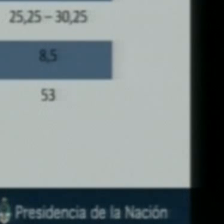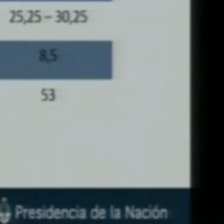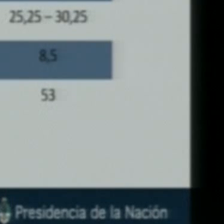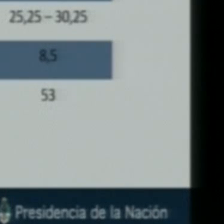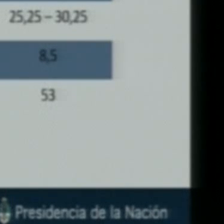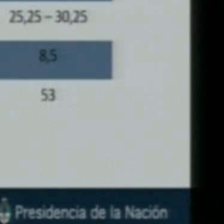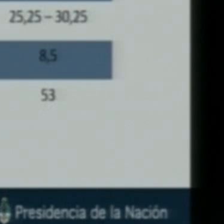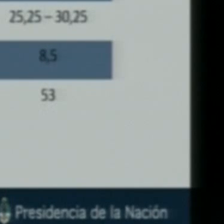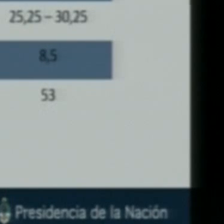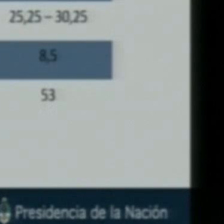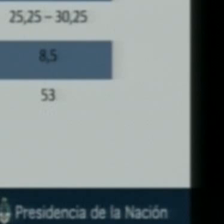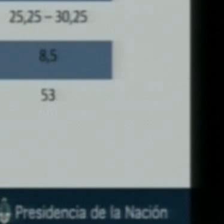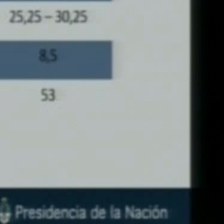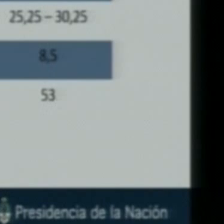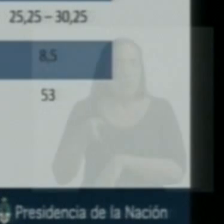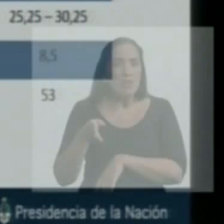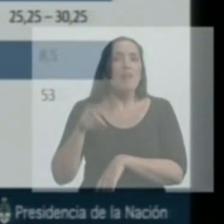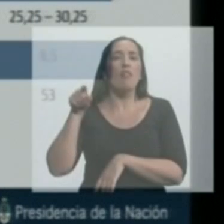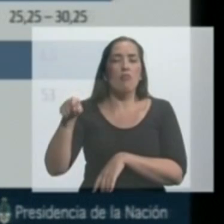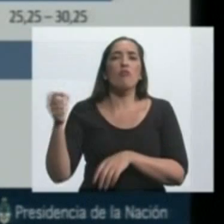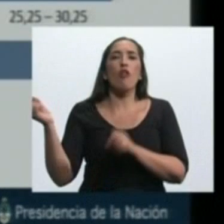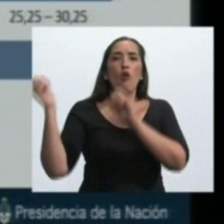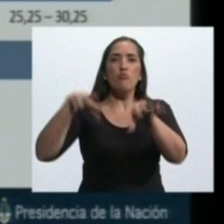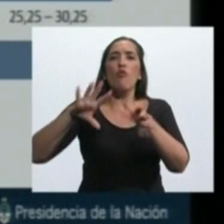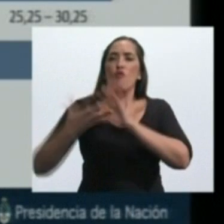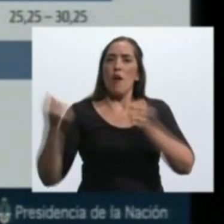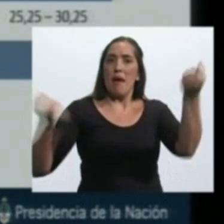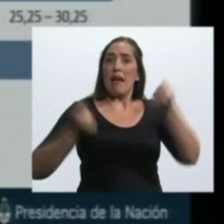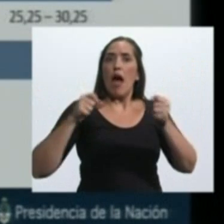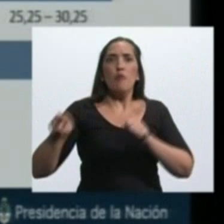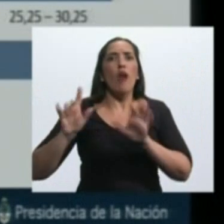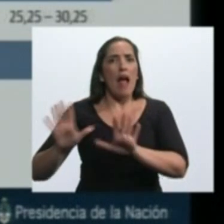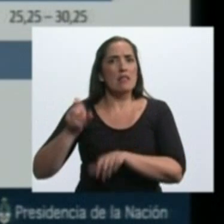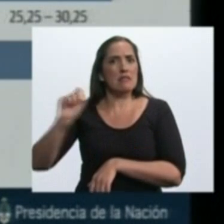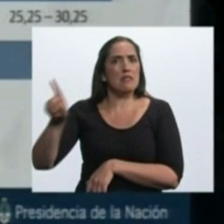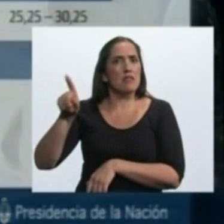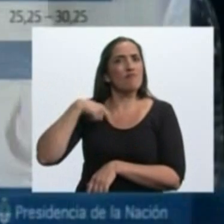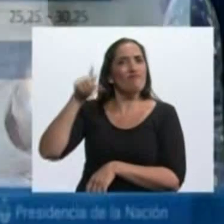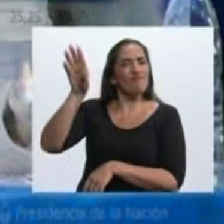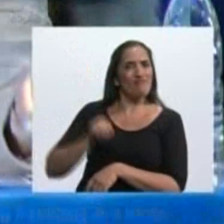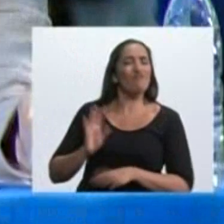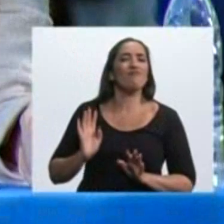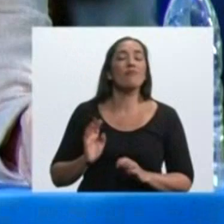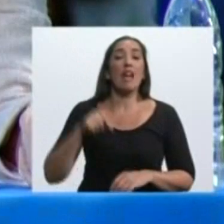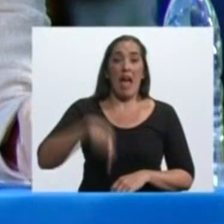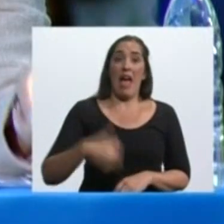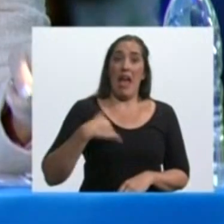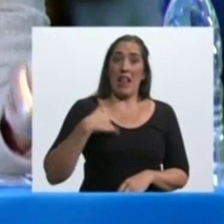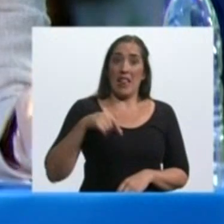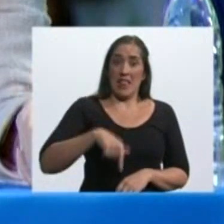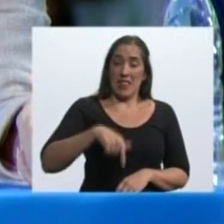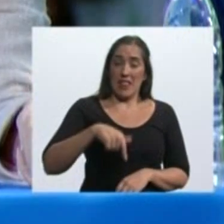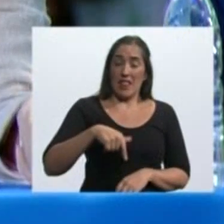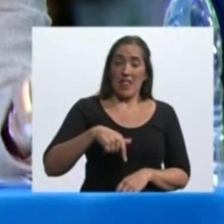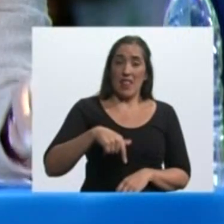48% de su carga se transporta de esta forma. Hoy estamos habilitando en la Argentina,